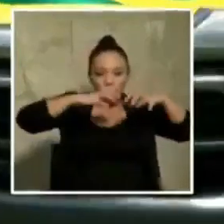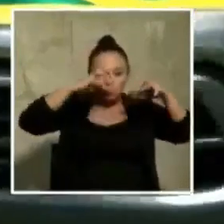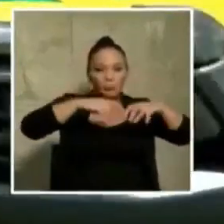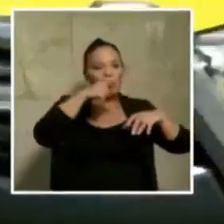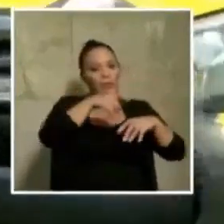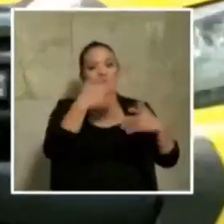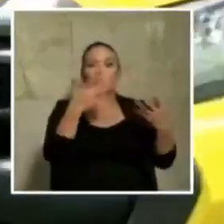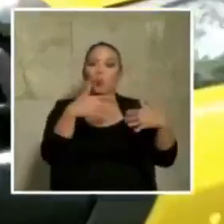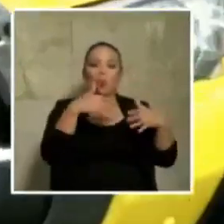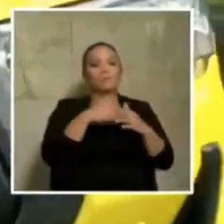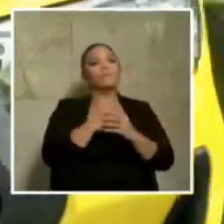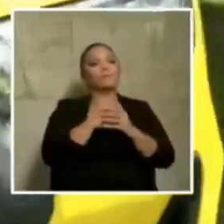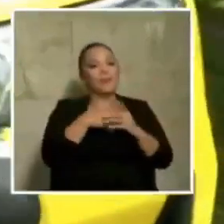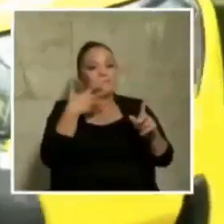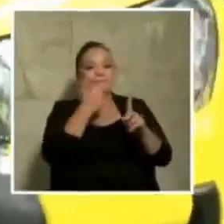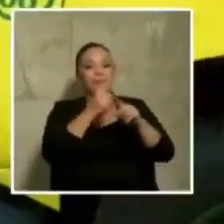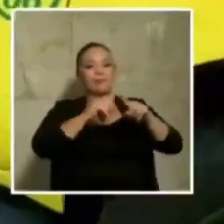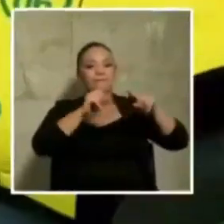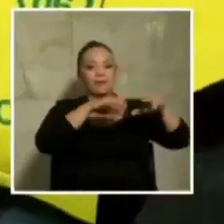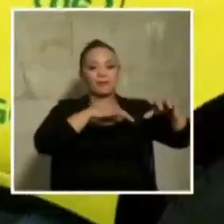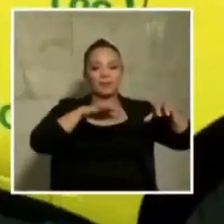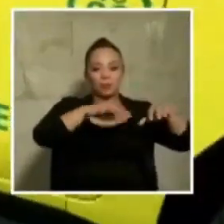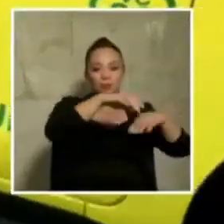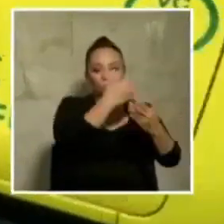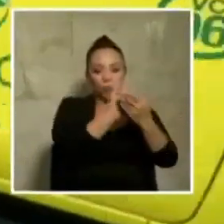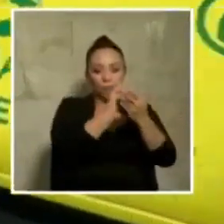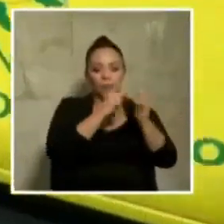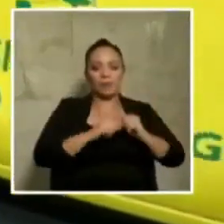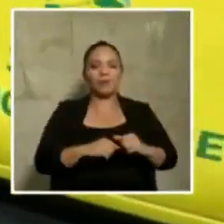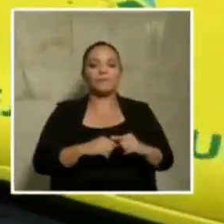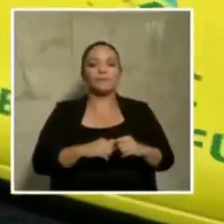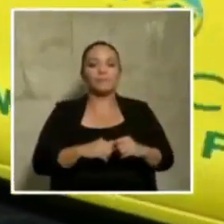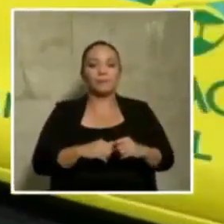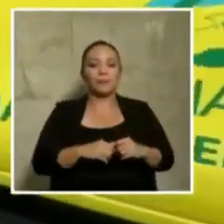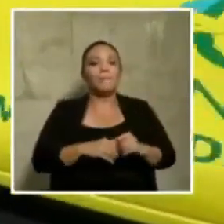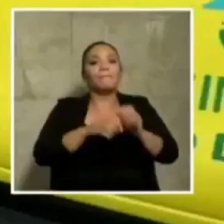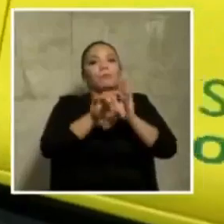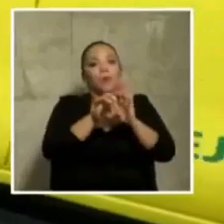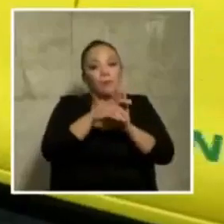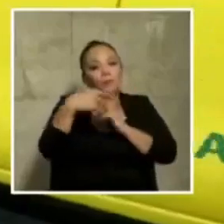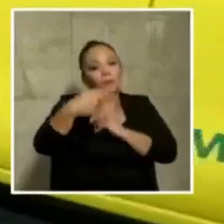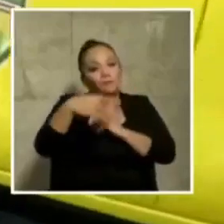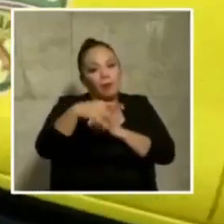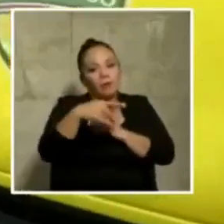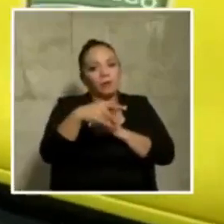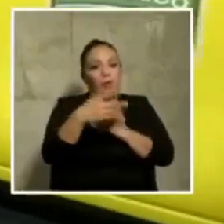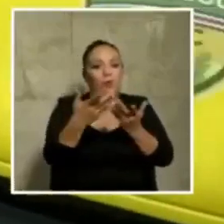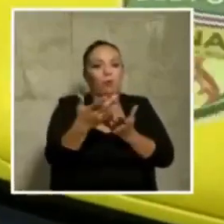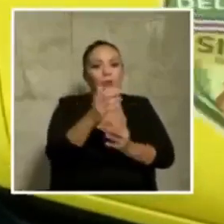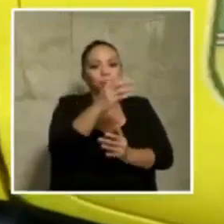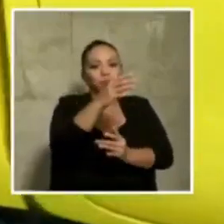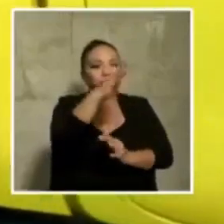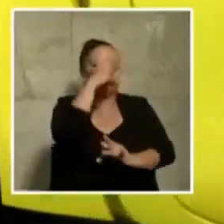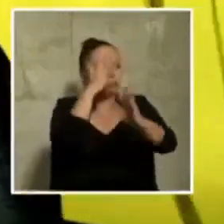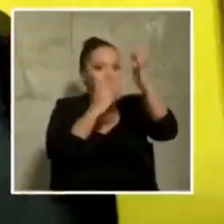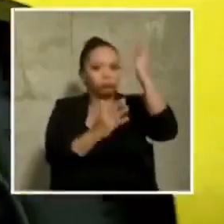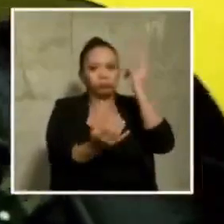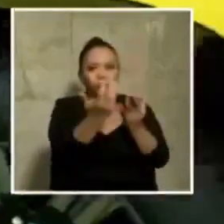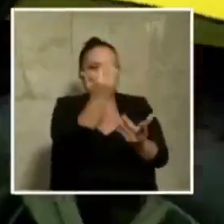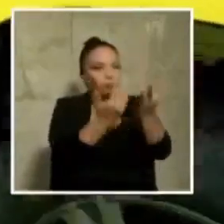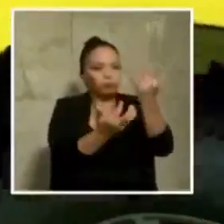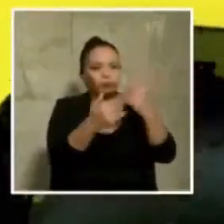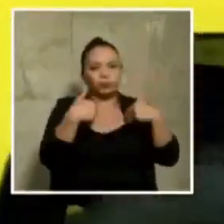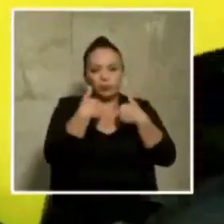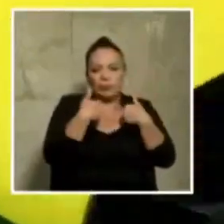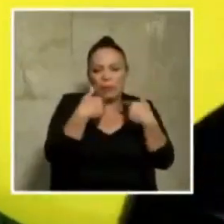de la economía, y uno de ellos es el riesgo que pone nuestra biodiversidad y los incendios forestales. Entonces, como parte de esto,